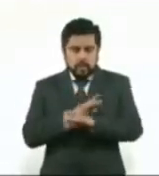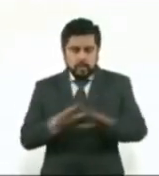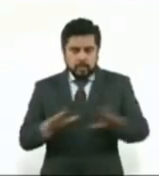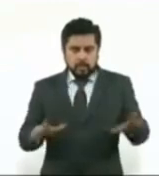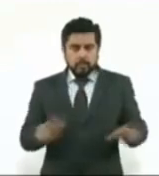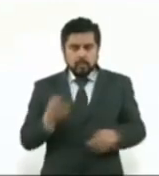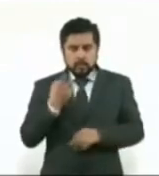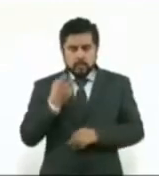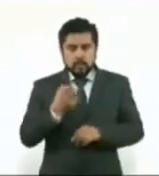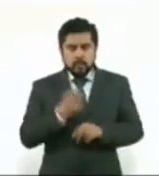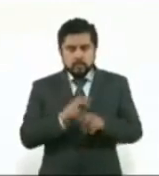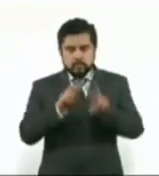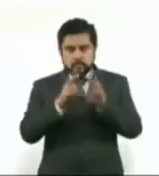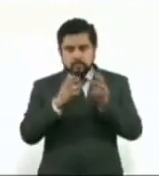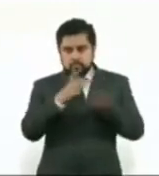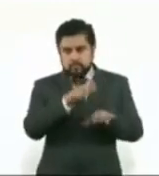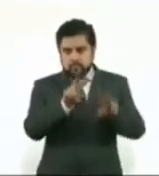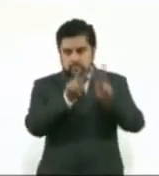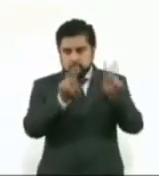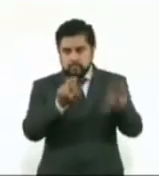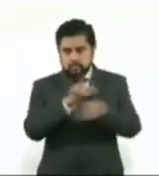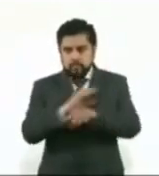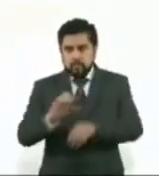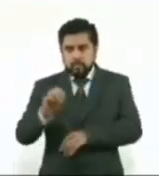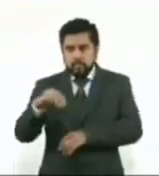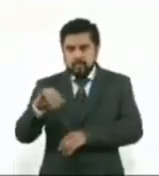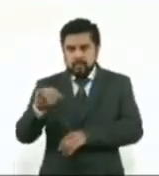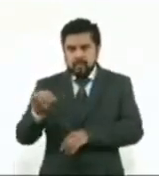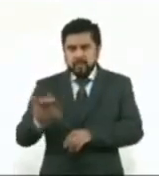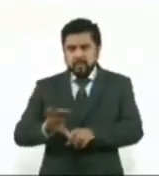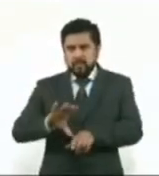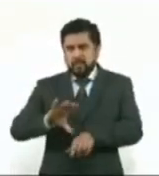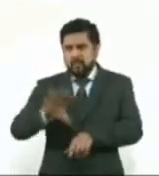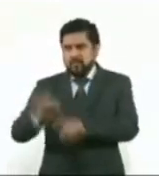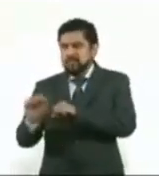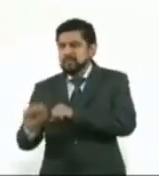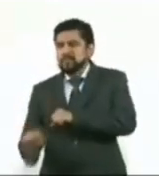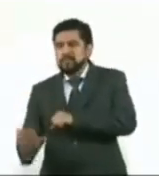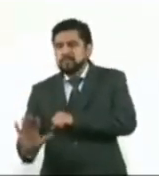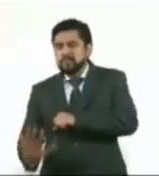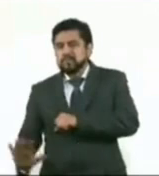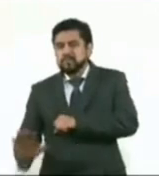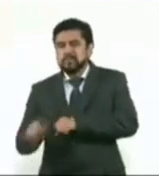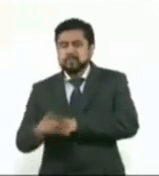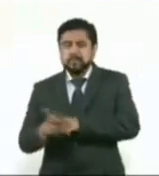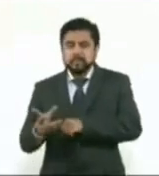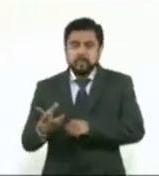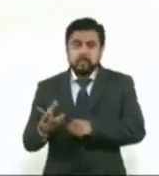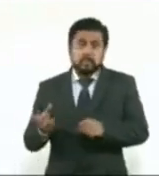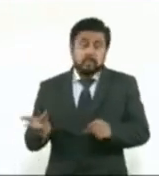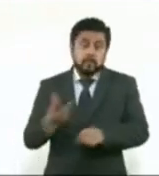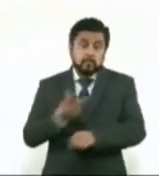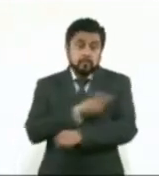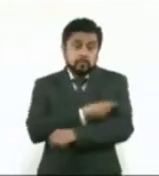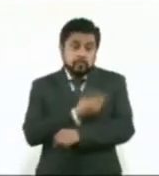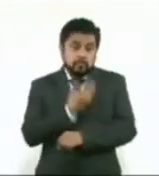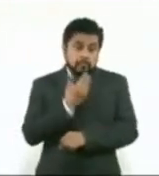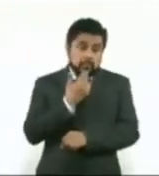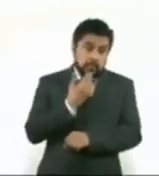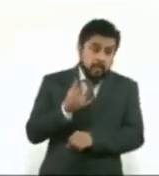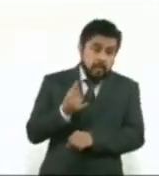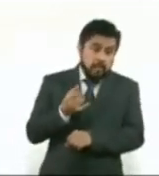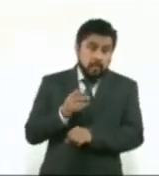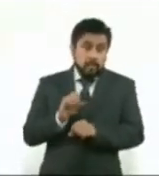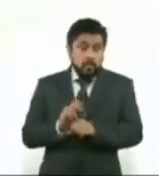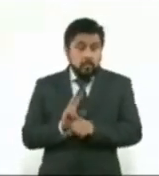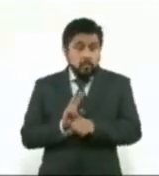sobre esta variante que se encontró en Sudáfrica y el impacto de la vacuna o si cubre la vacuna también